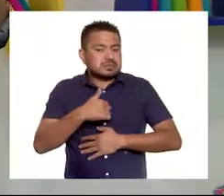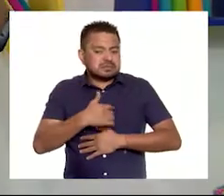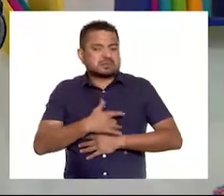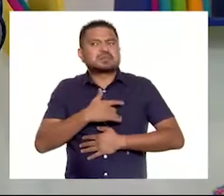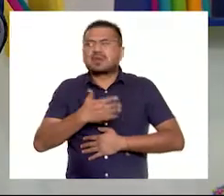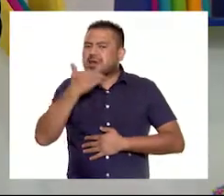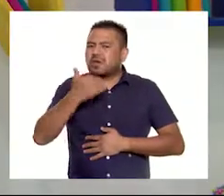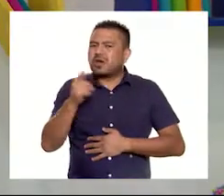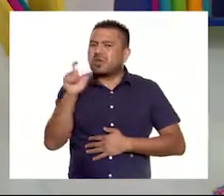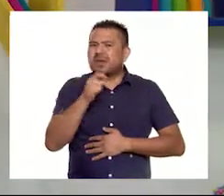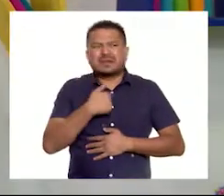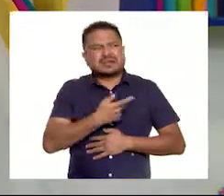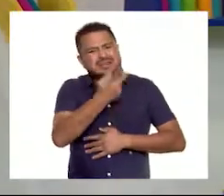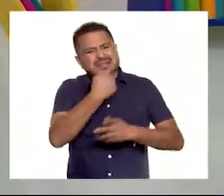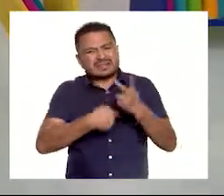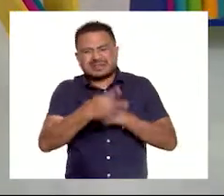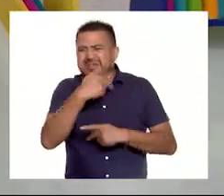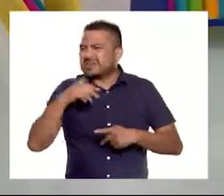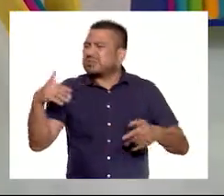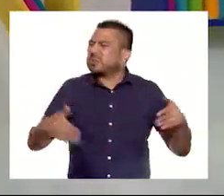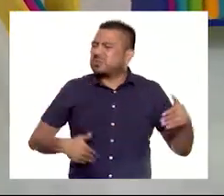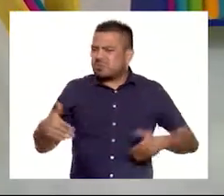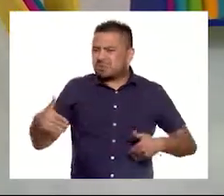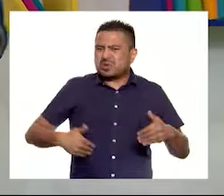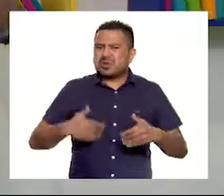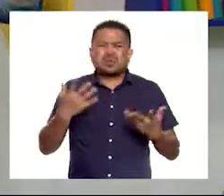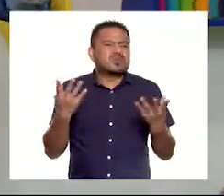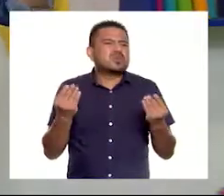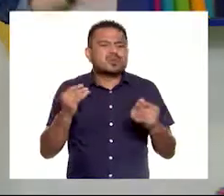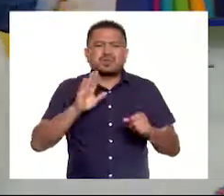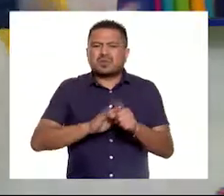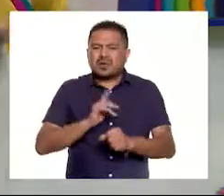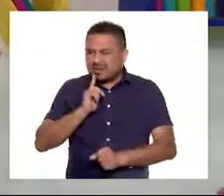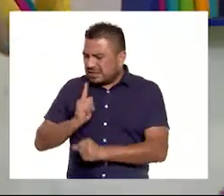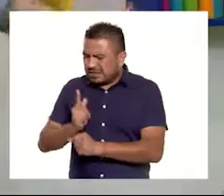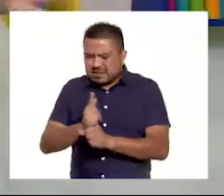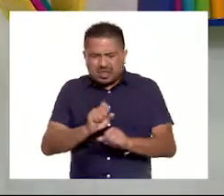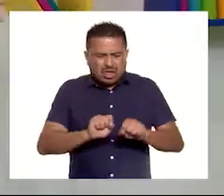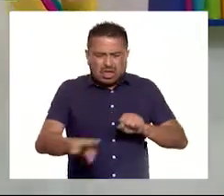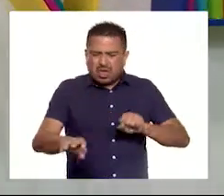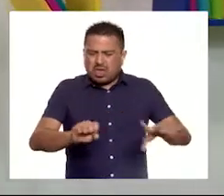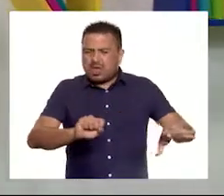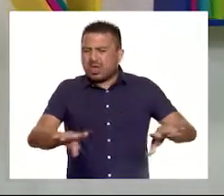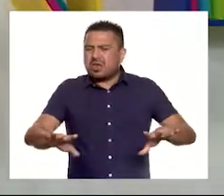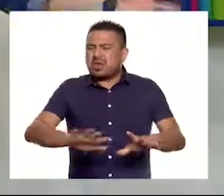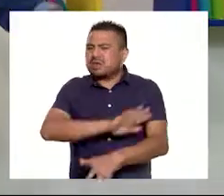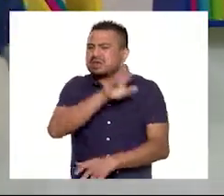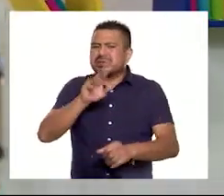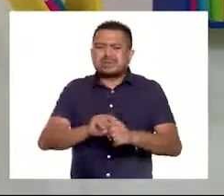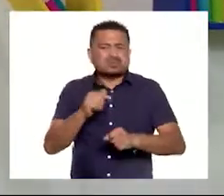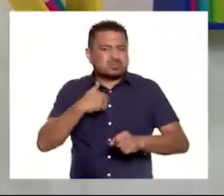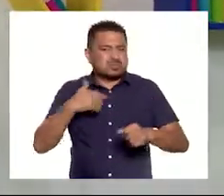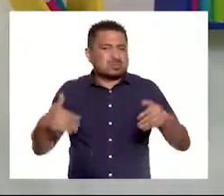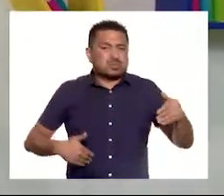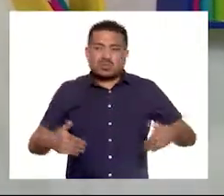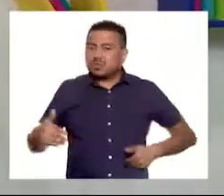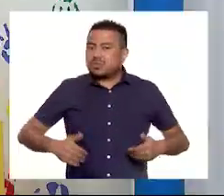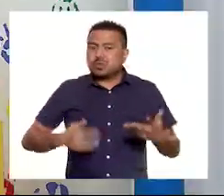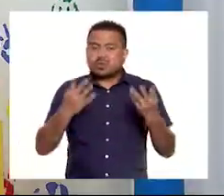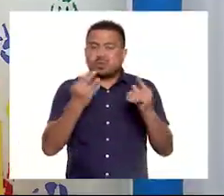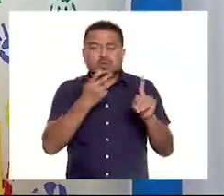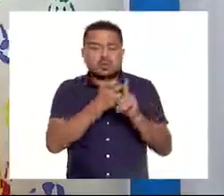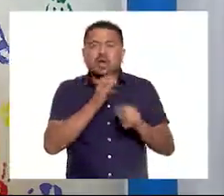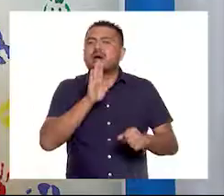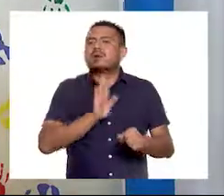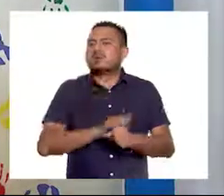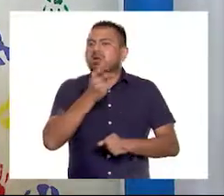muy bien. Cuando llegué me molesté un poquito. Bueno, no un poquito, me molesté mucho porque encontré todo desordenado aquí y me molesta mucho eso. Ah,